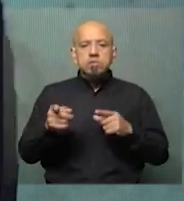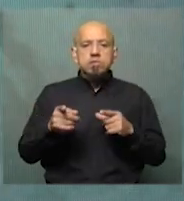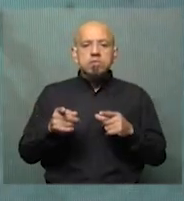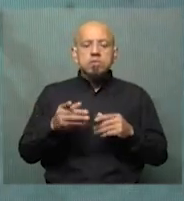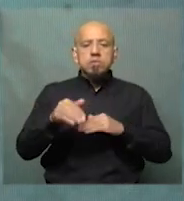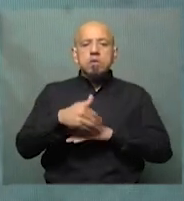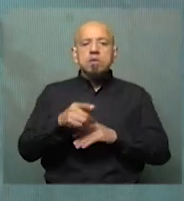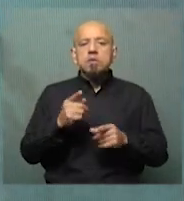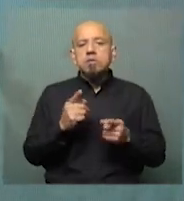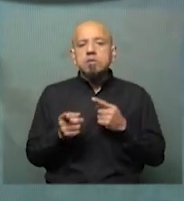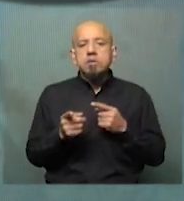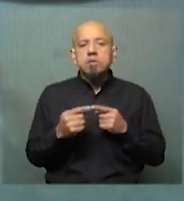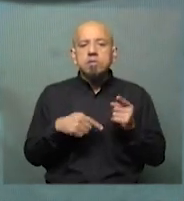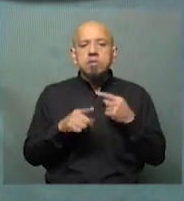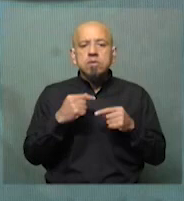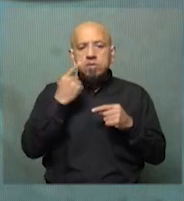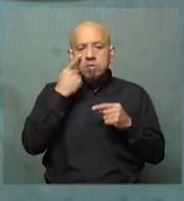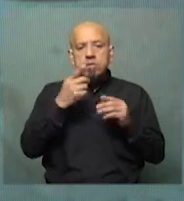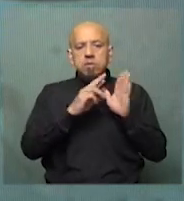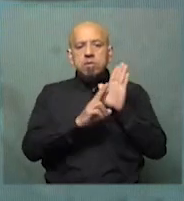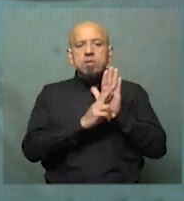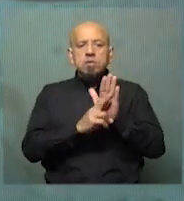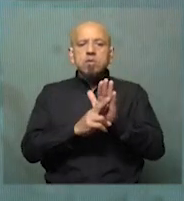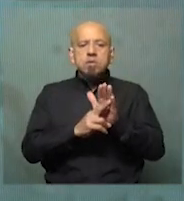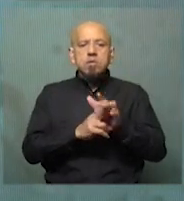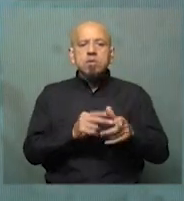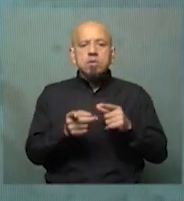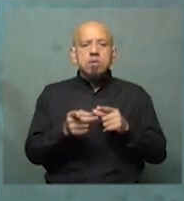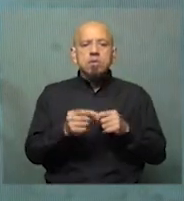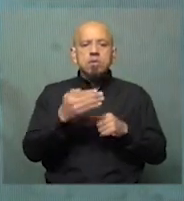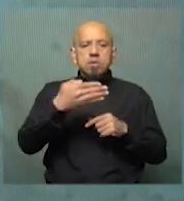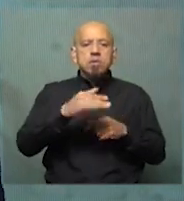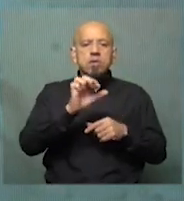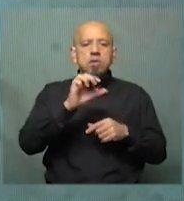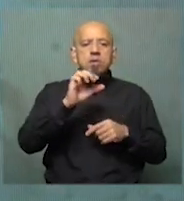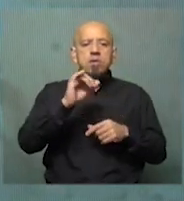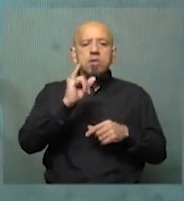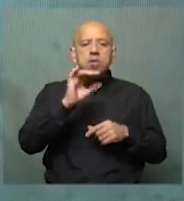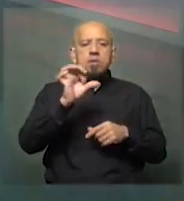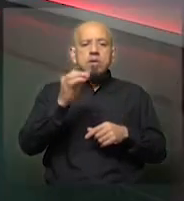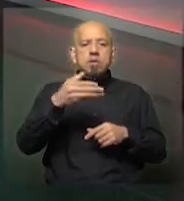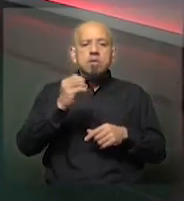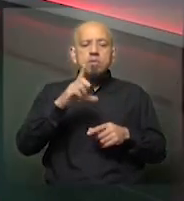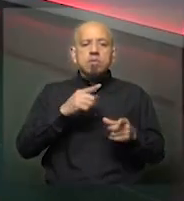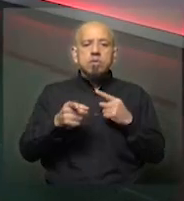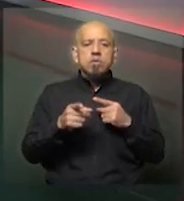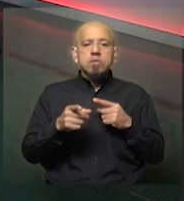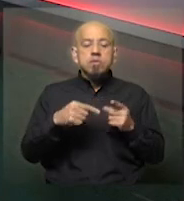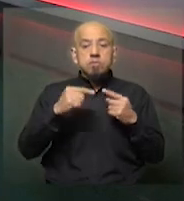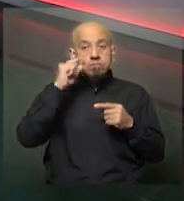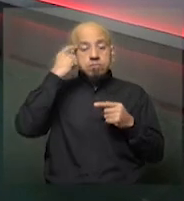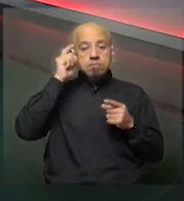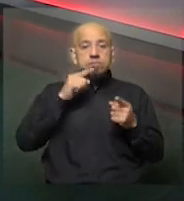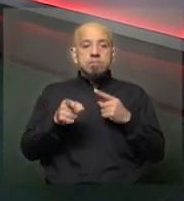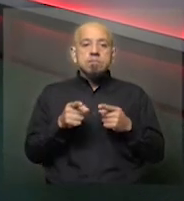calle. Claro. Pero cuando ves las reglas y decís, pa, esto se parece un poco al béisbol, capaz que alguien en un momento de una partida de béisbol y se le ocurrió inventar su